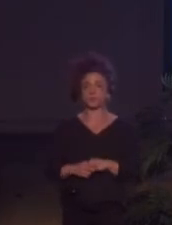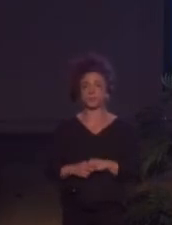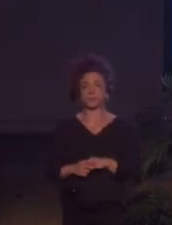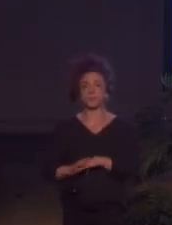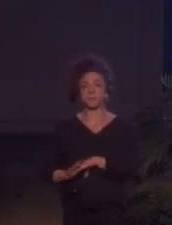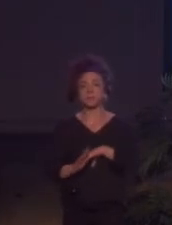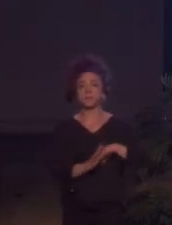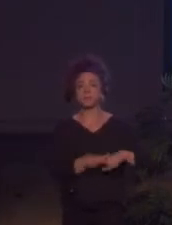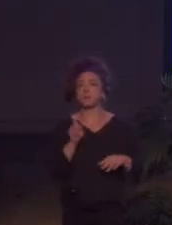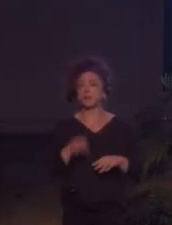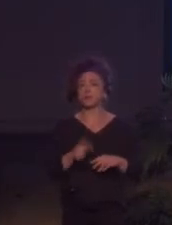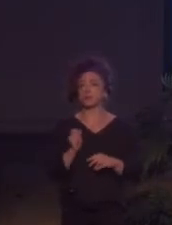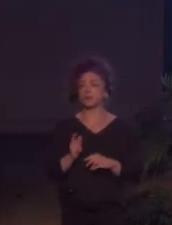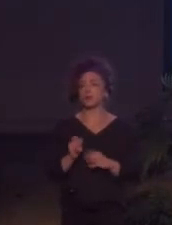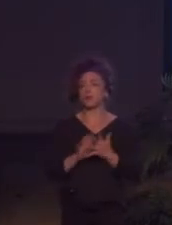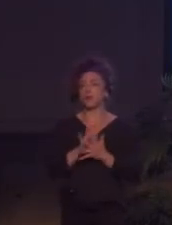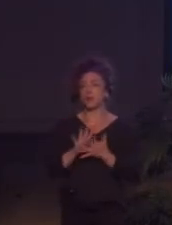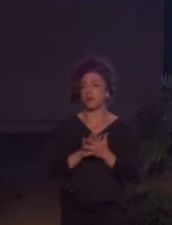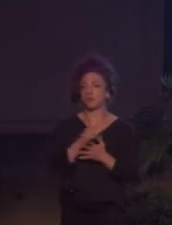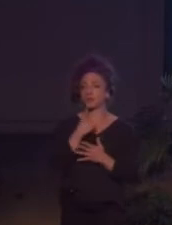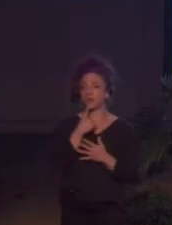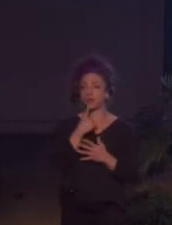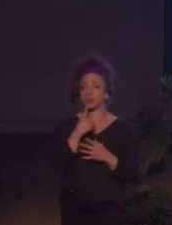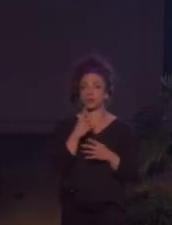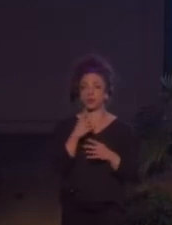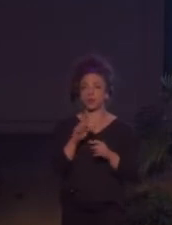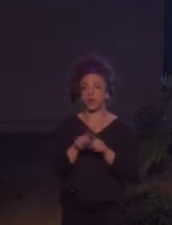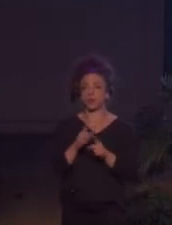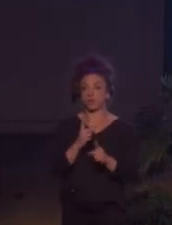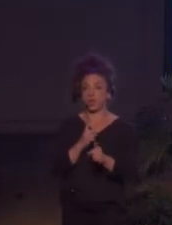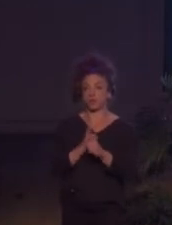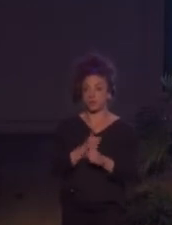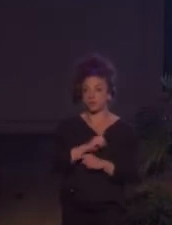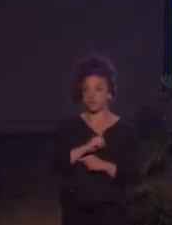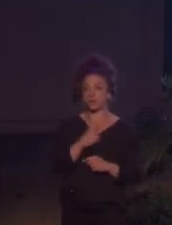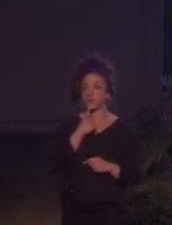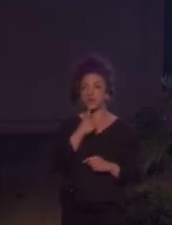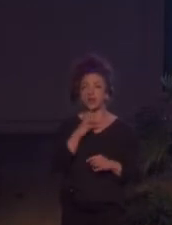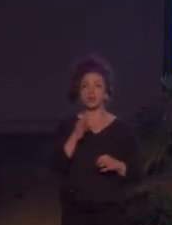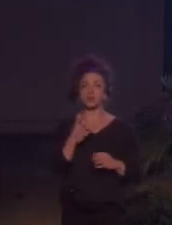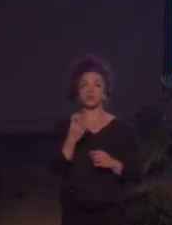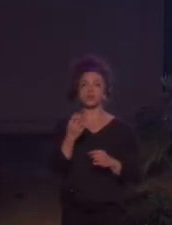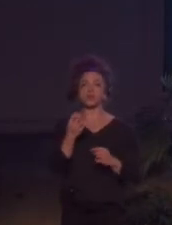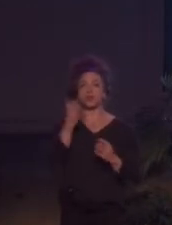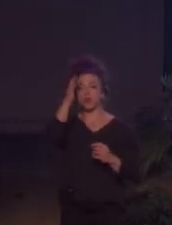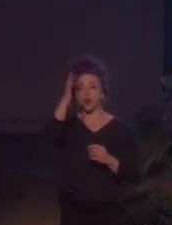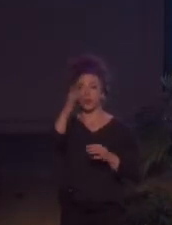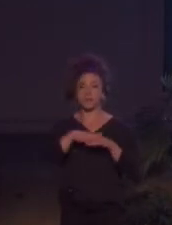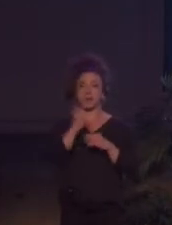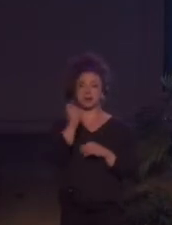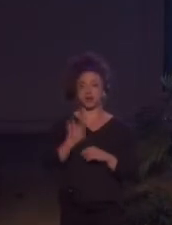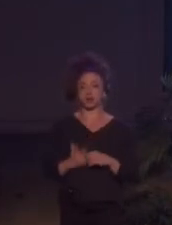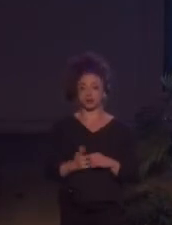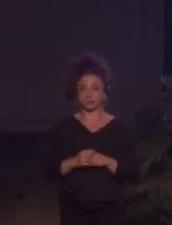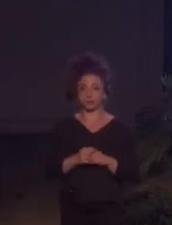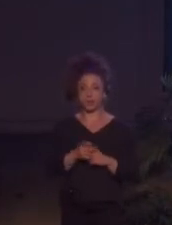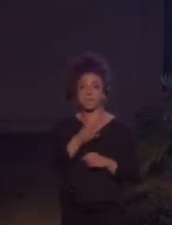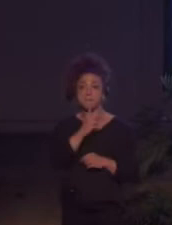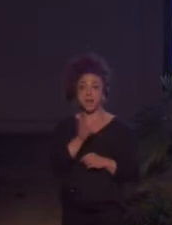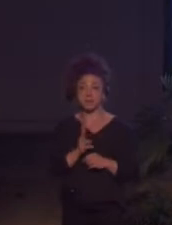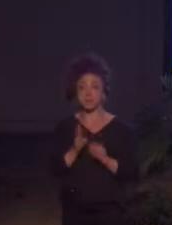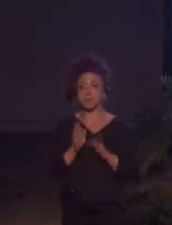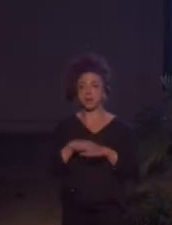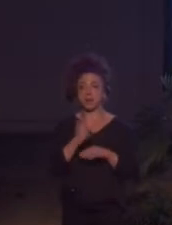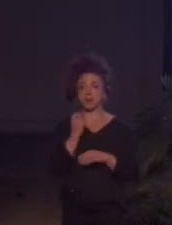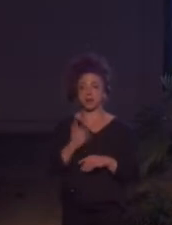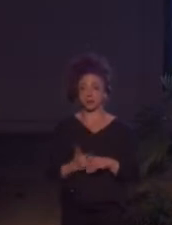que nos han metido en conflicto, que el veganismo es burgués, cuando es totalmente... El veganismo es una forma de